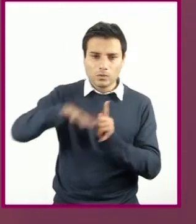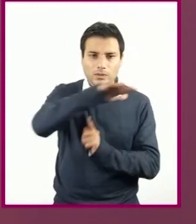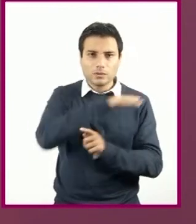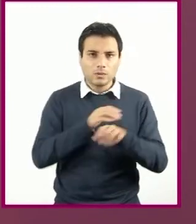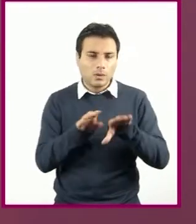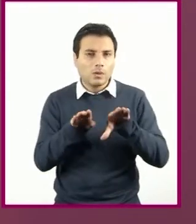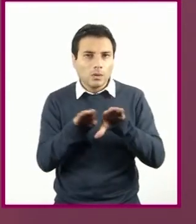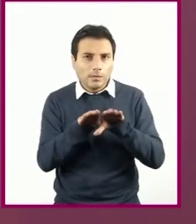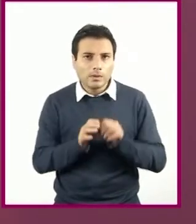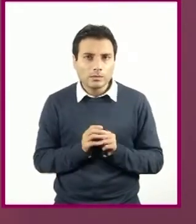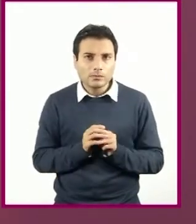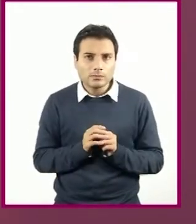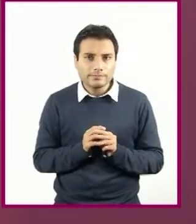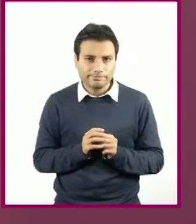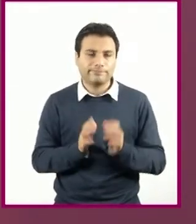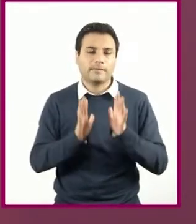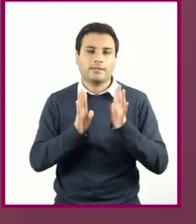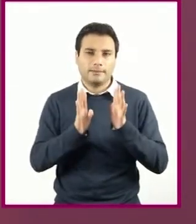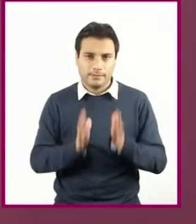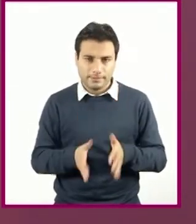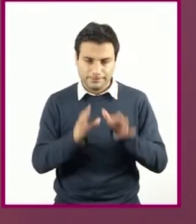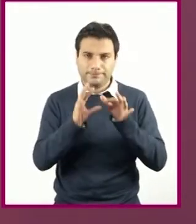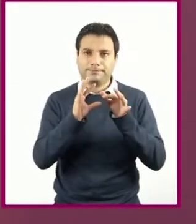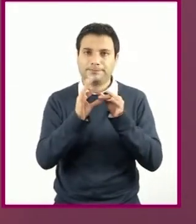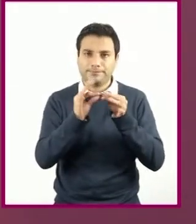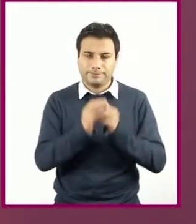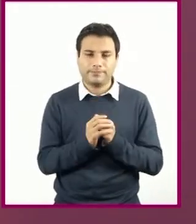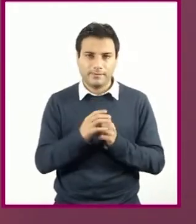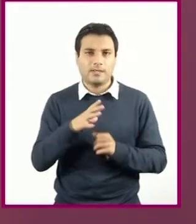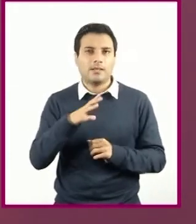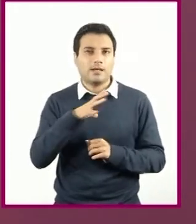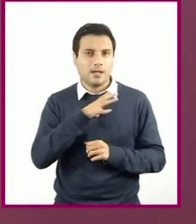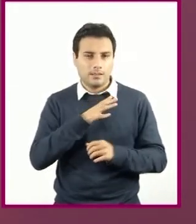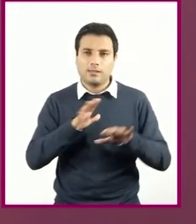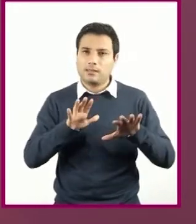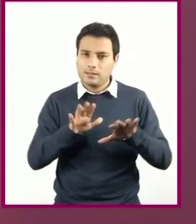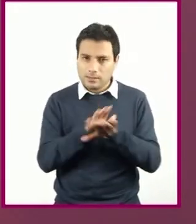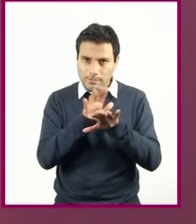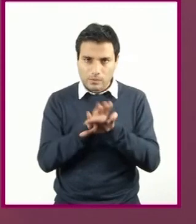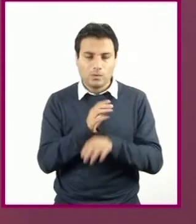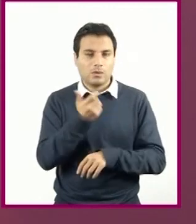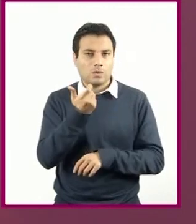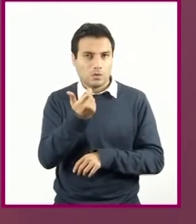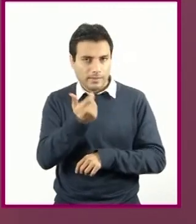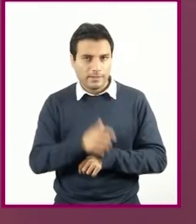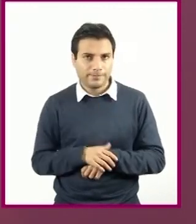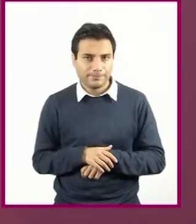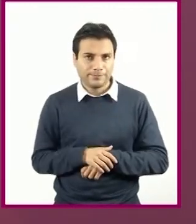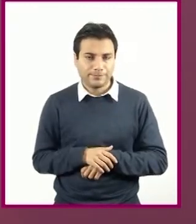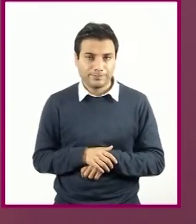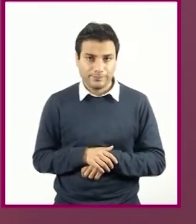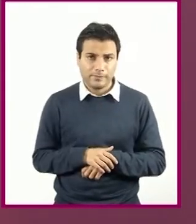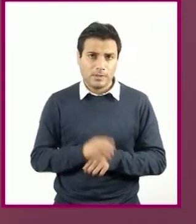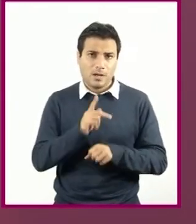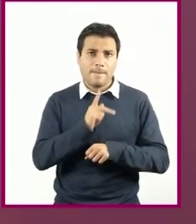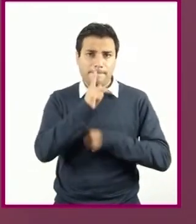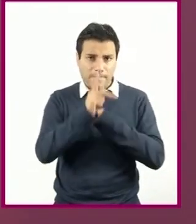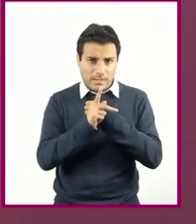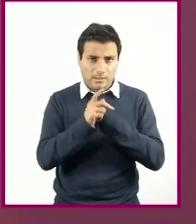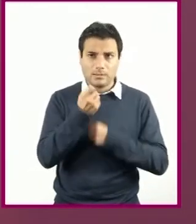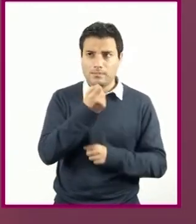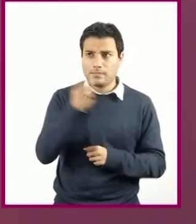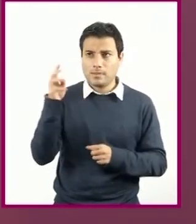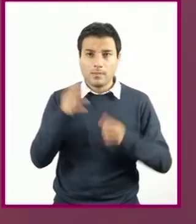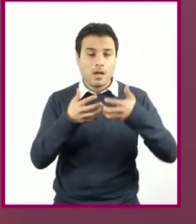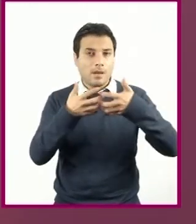época que se encuentra marcada por varios cambios en la economía, que más países